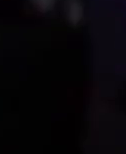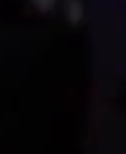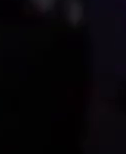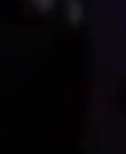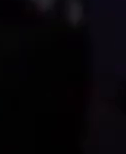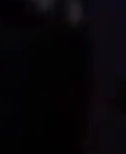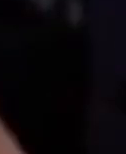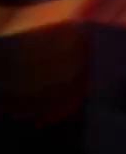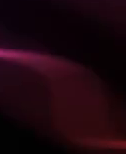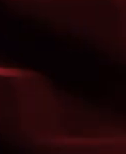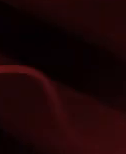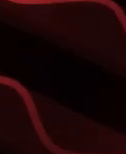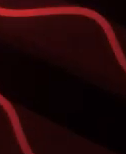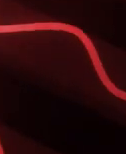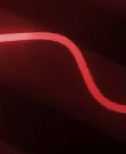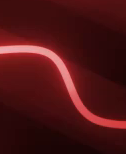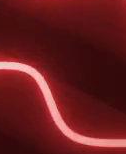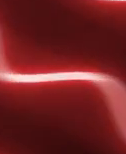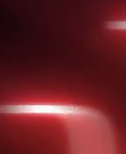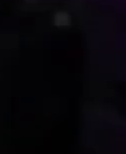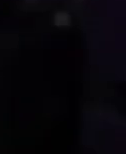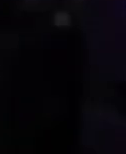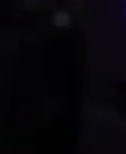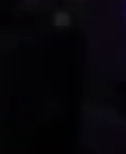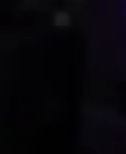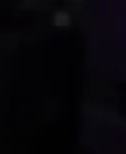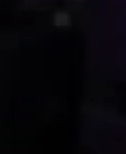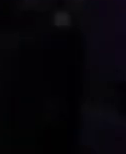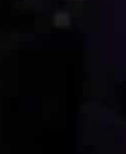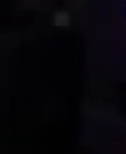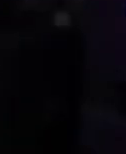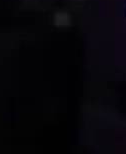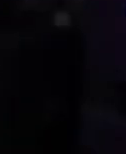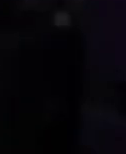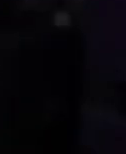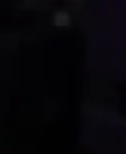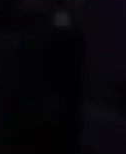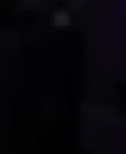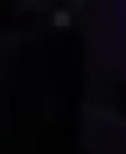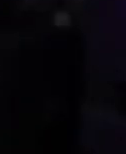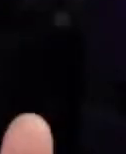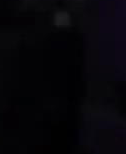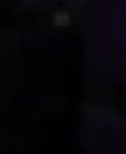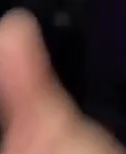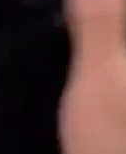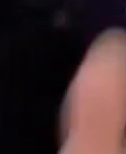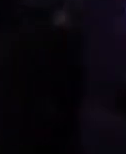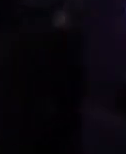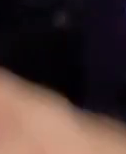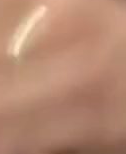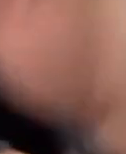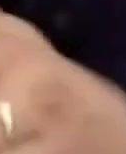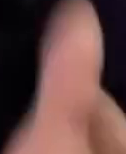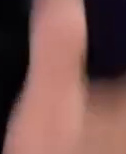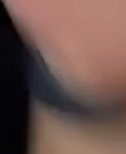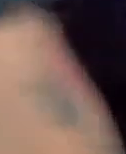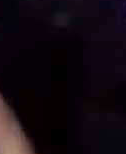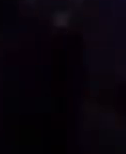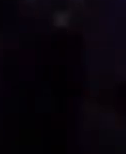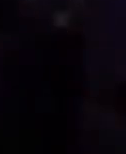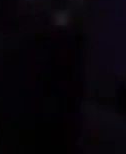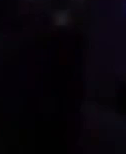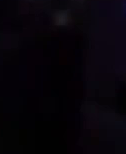más, que tengo que hablar de lo que pasó. Recuerda que me ayudan mucho en compartir, ya que Facebook últimamente, los comunistas reportando y todo